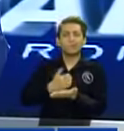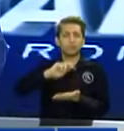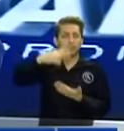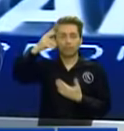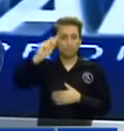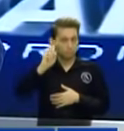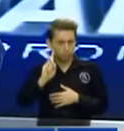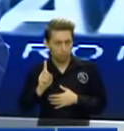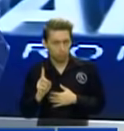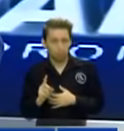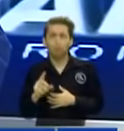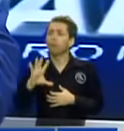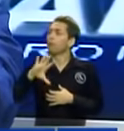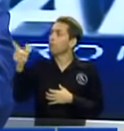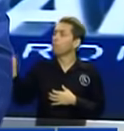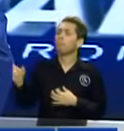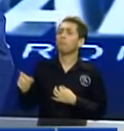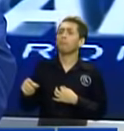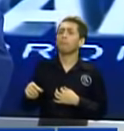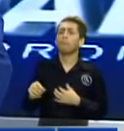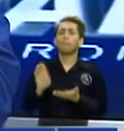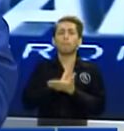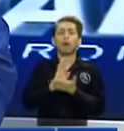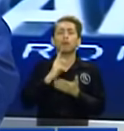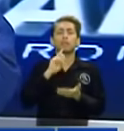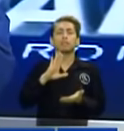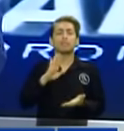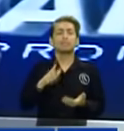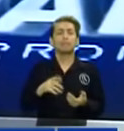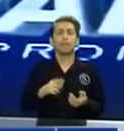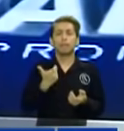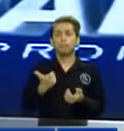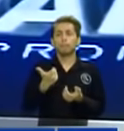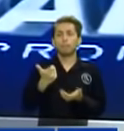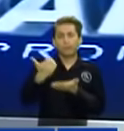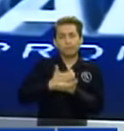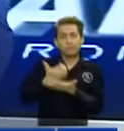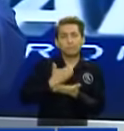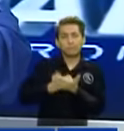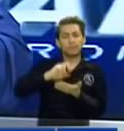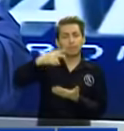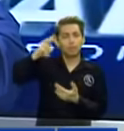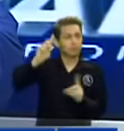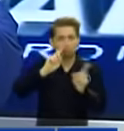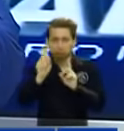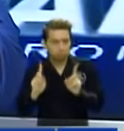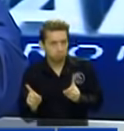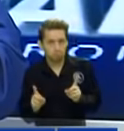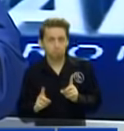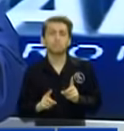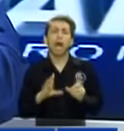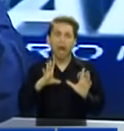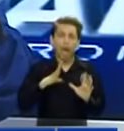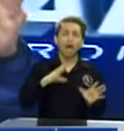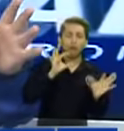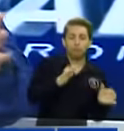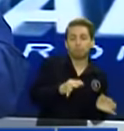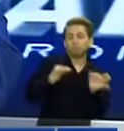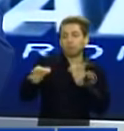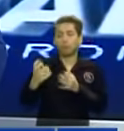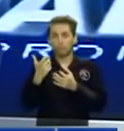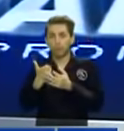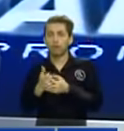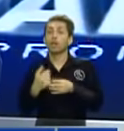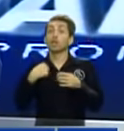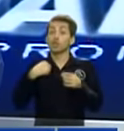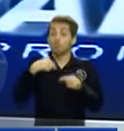miren, vamos a detener el cobro de los intereses. Hay unas tarjetas que ya postergaron. Yo le diría, ahorita estamos